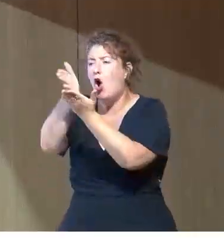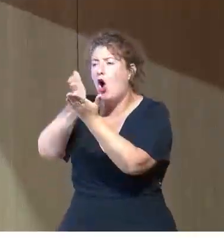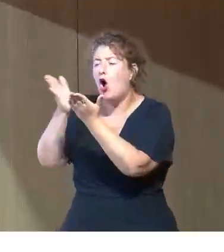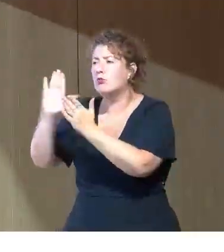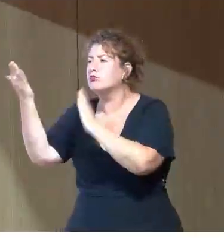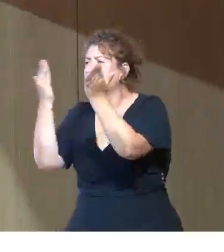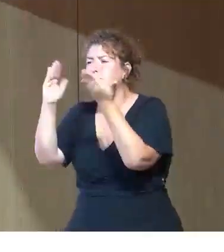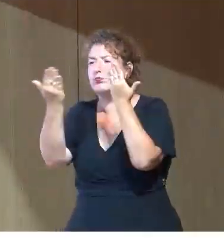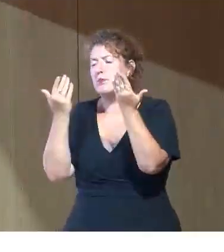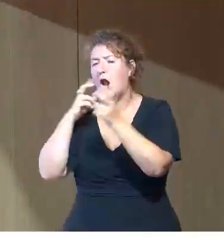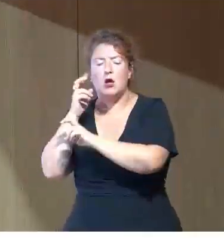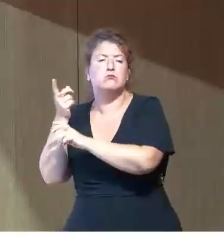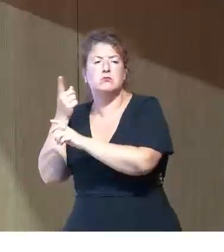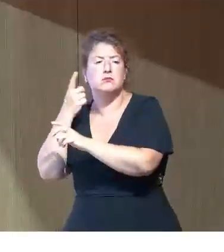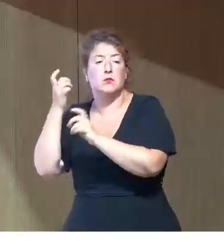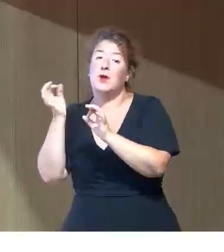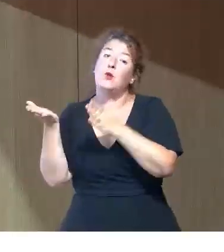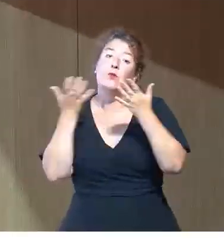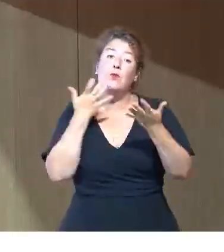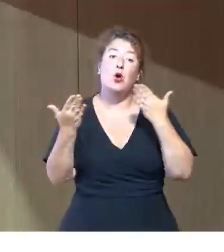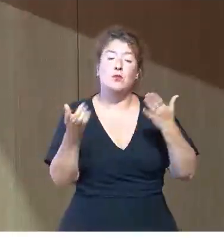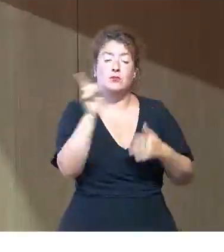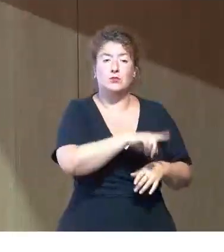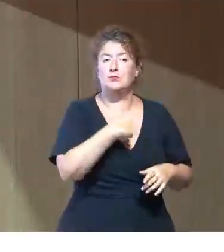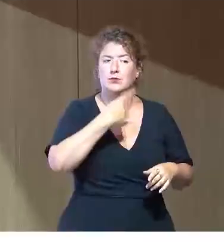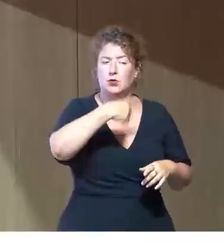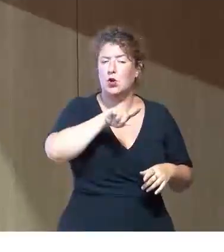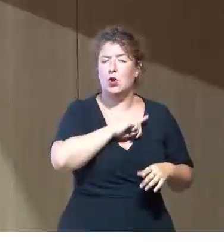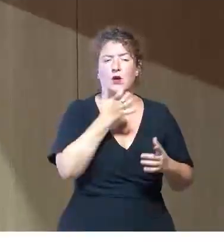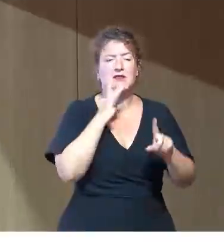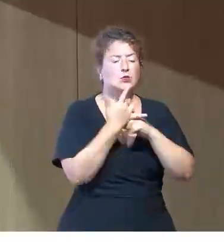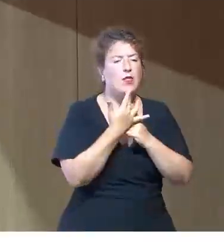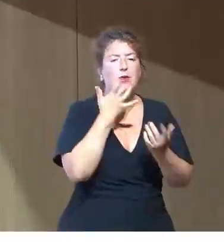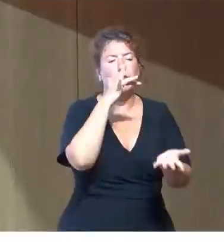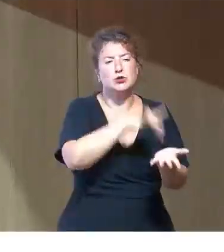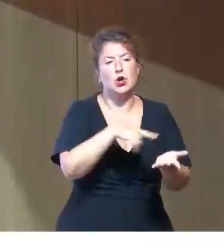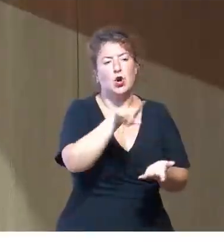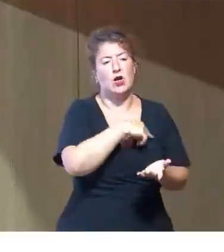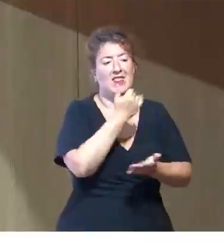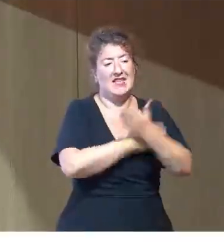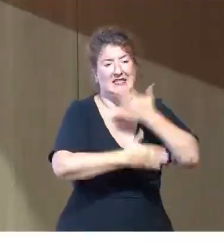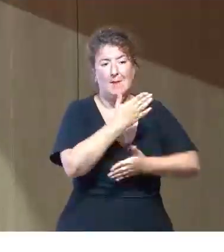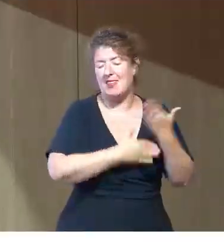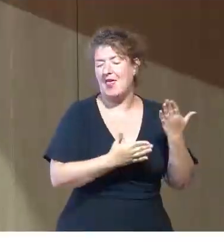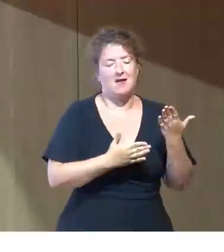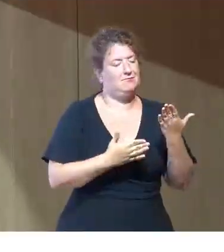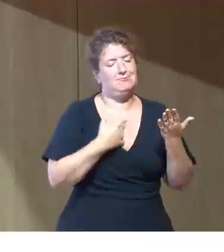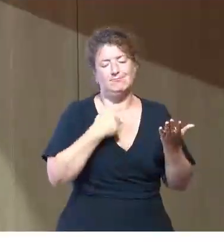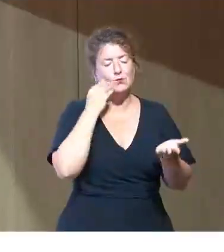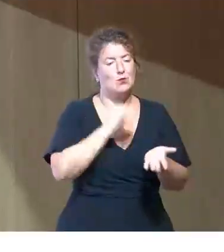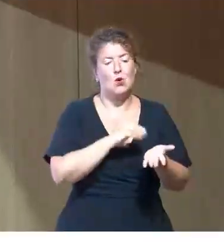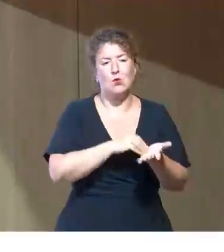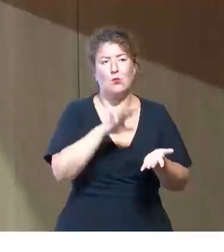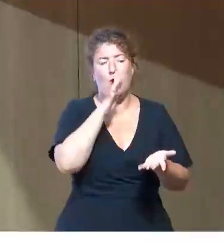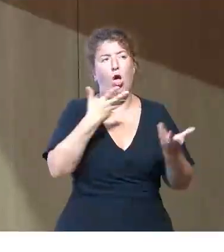a las que pueden acceder y no pasa lo mismo o no estamos viendo nosotros lo mismo en muchos casos a las personas con discapacidad muchas veces porque